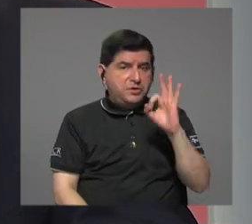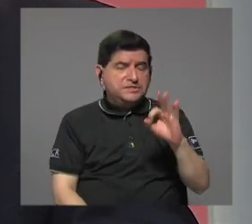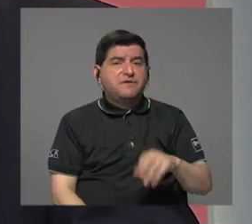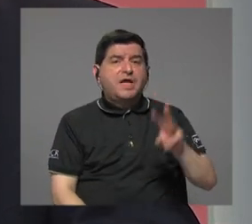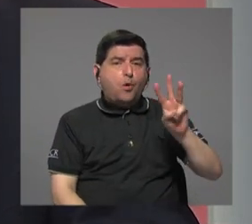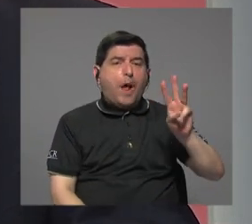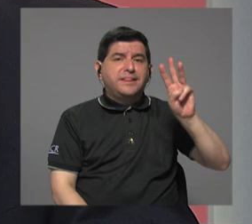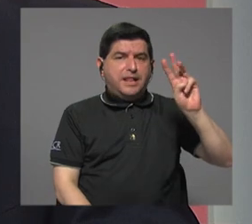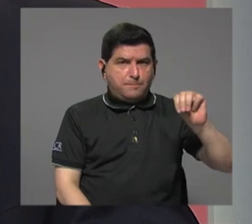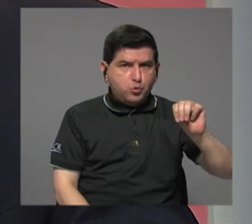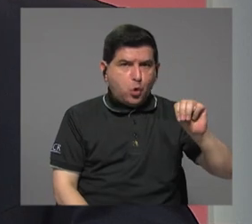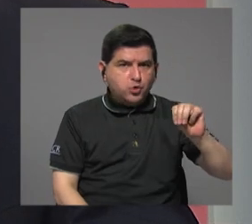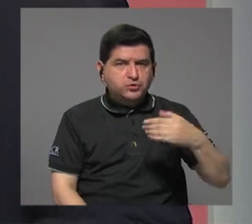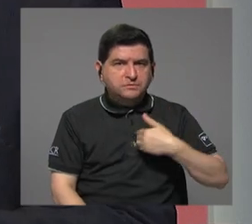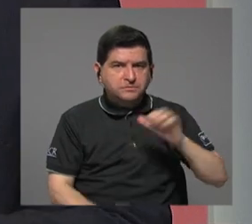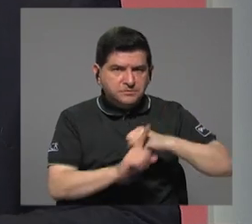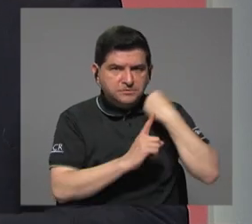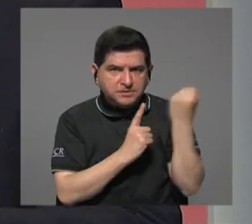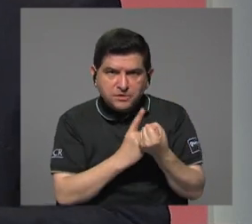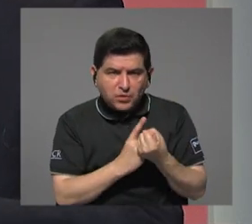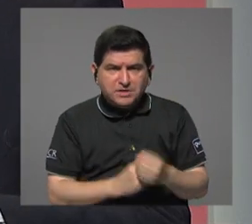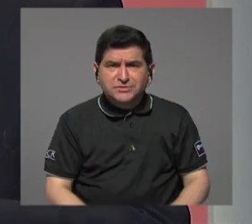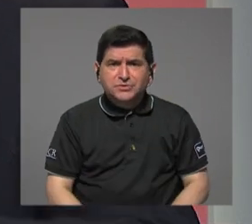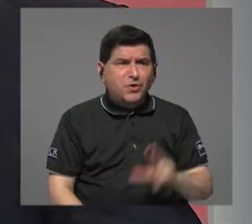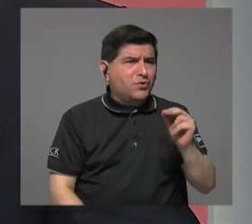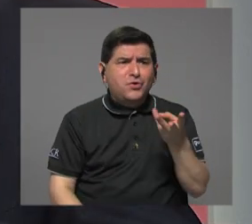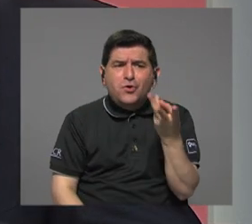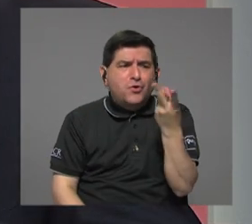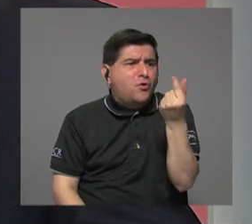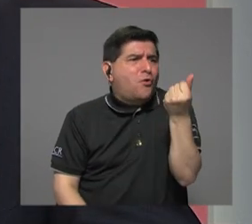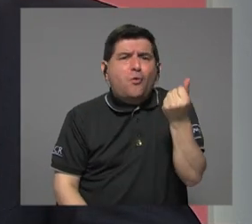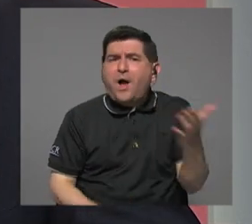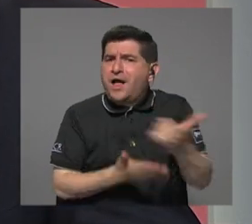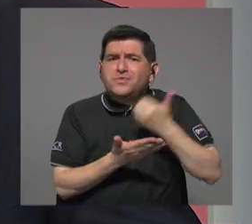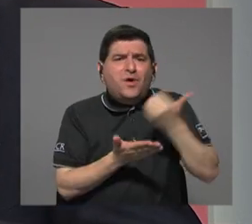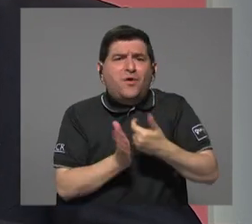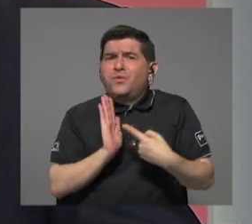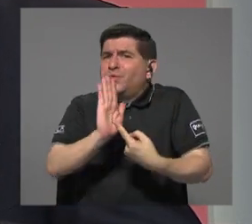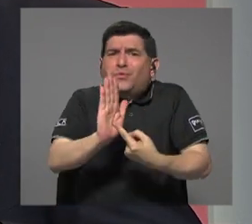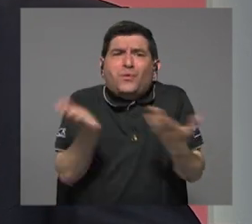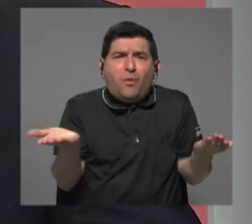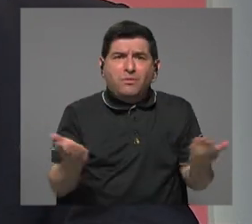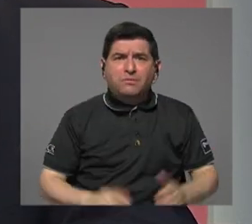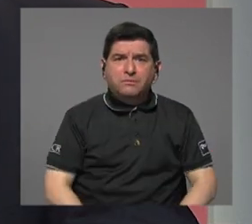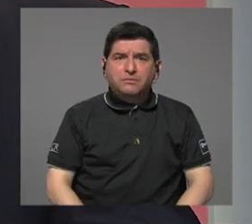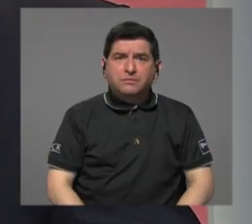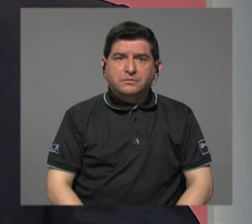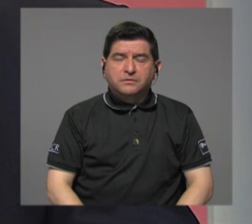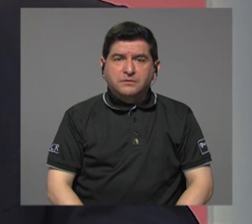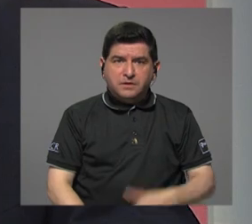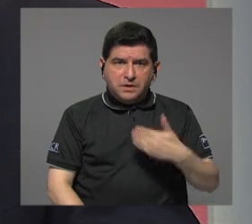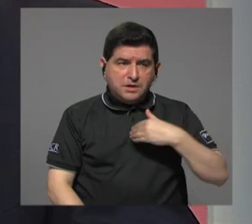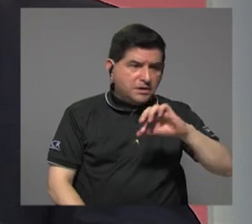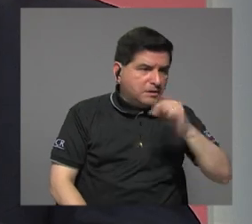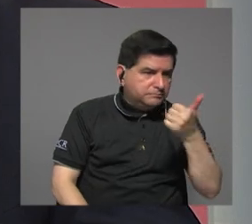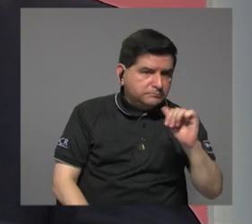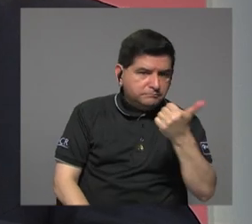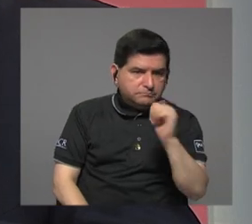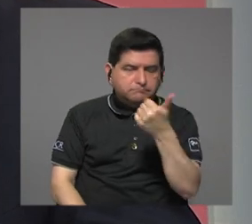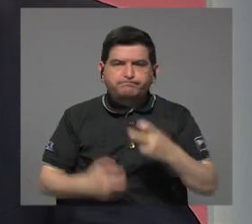walter tiene el asunto de que ni siquiera cuantifica cuánto va a ser el labor y que ve y que tiene estos otros